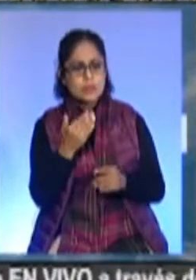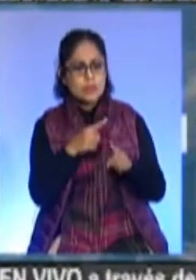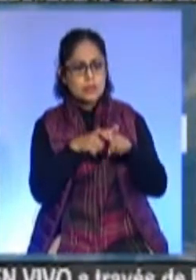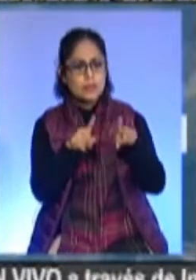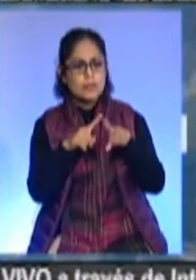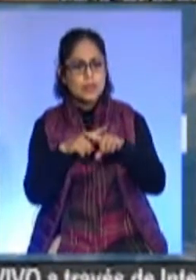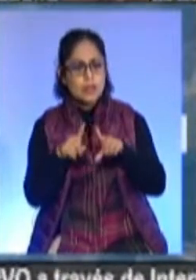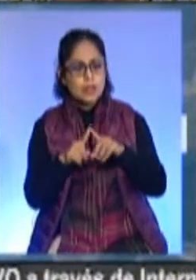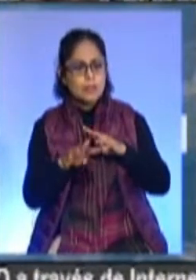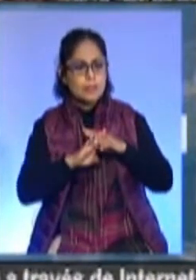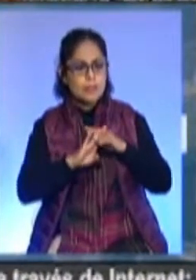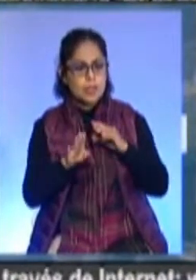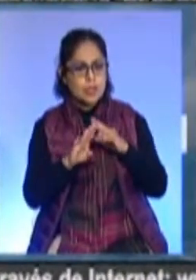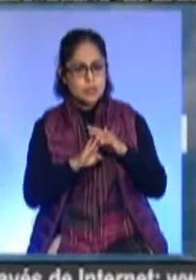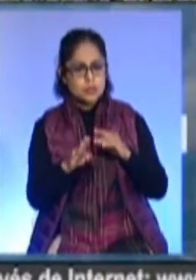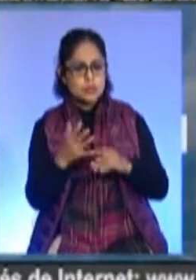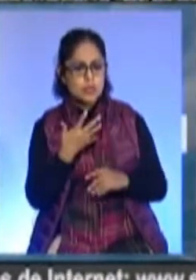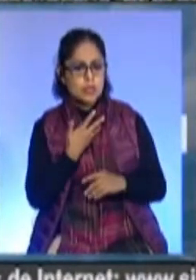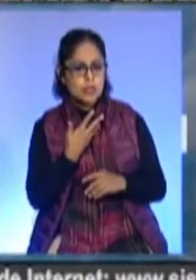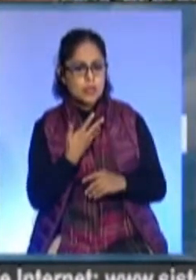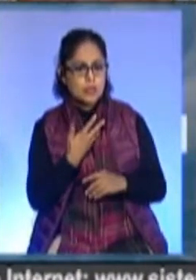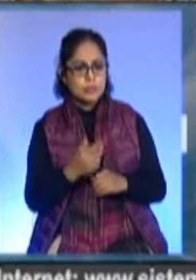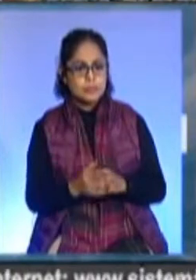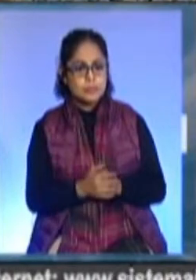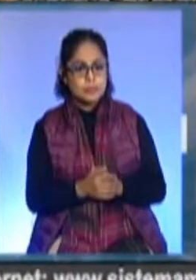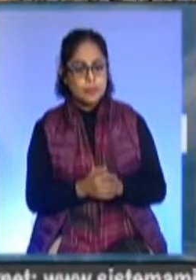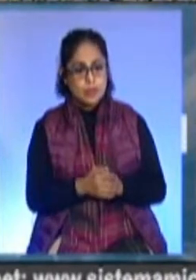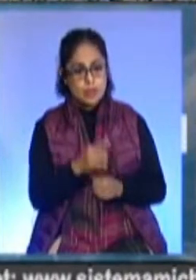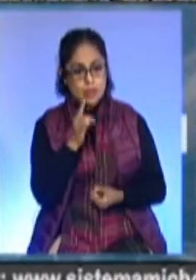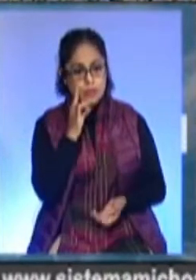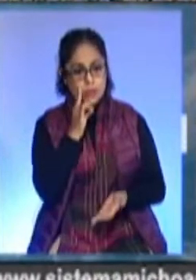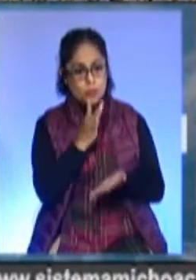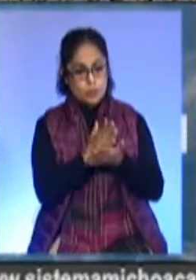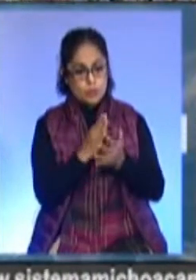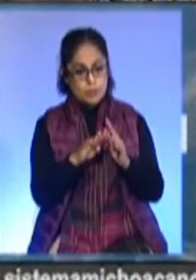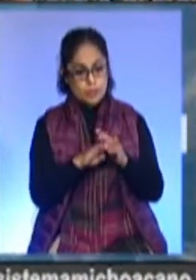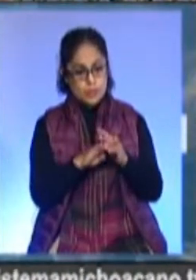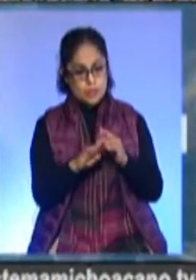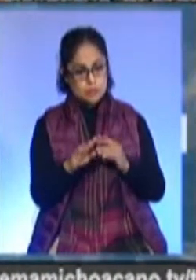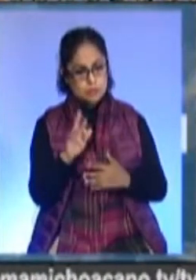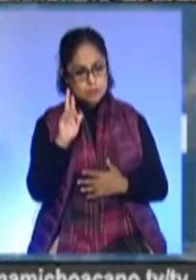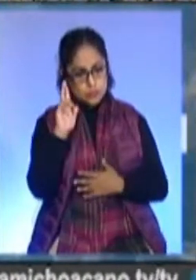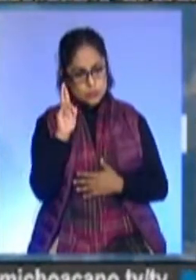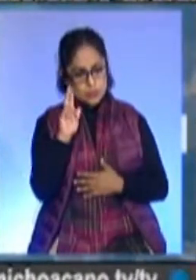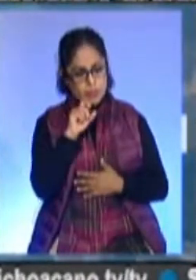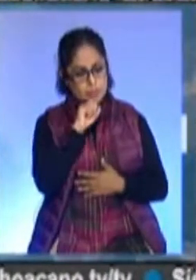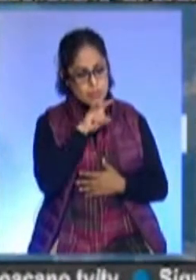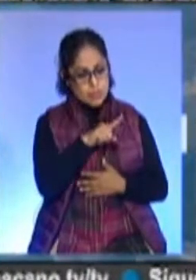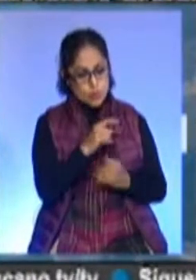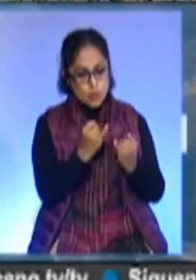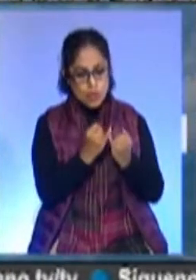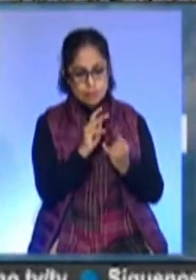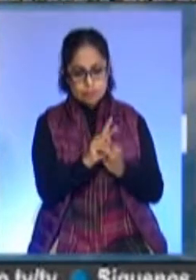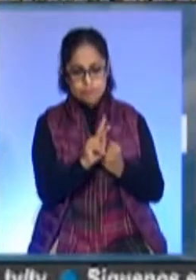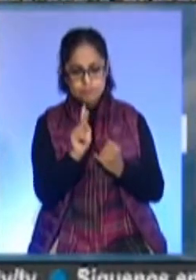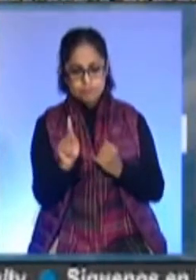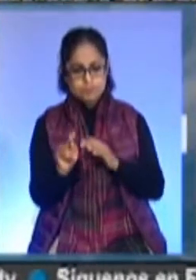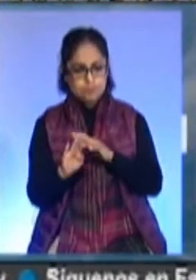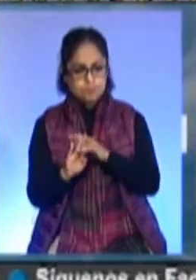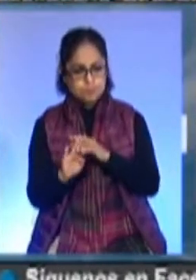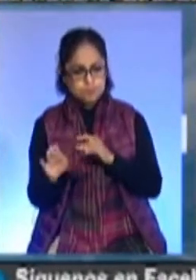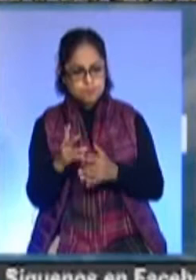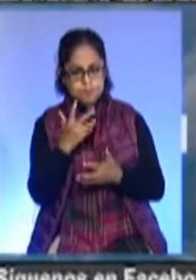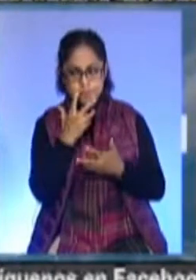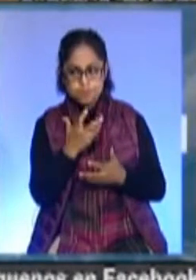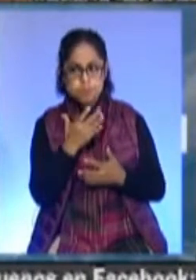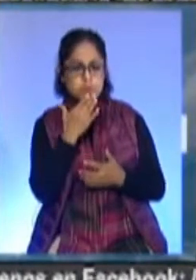diferentes migraciones que tenemos que abordar, porque no vas a atender la migración voluntaria de la misma manera como lo vas a hacer con la migración